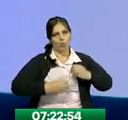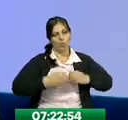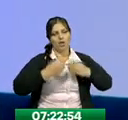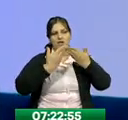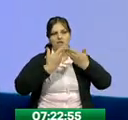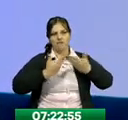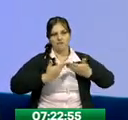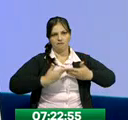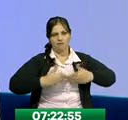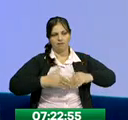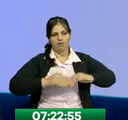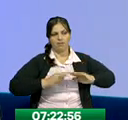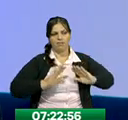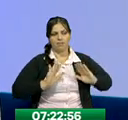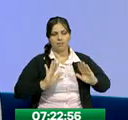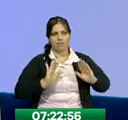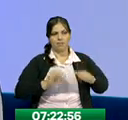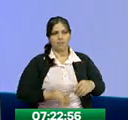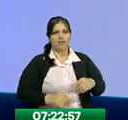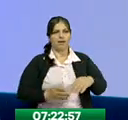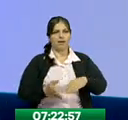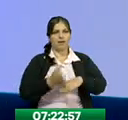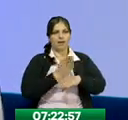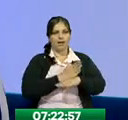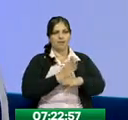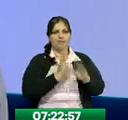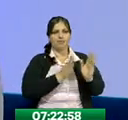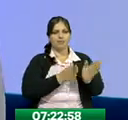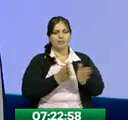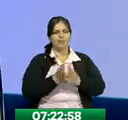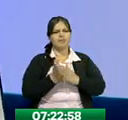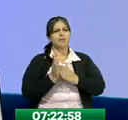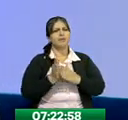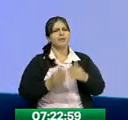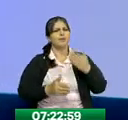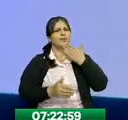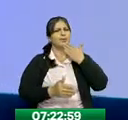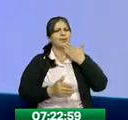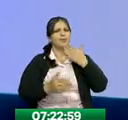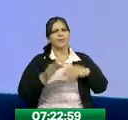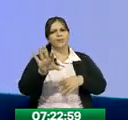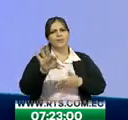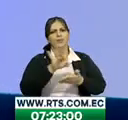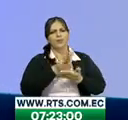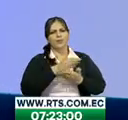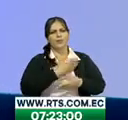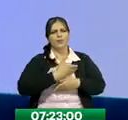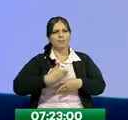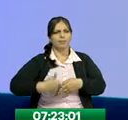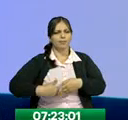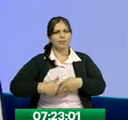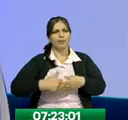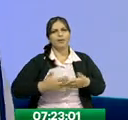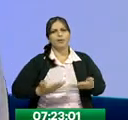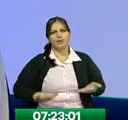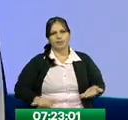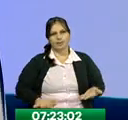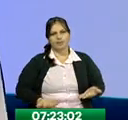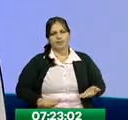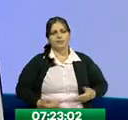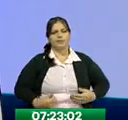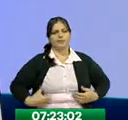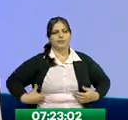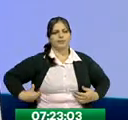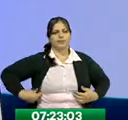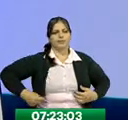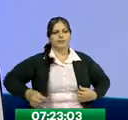habido una serie de acciones de protección en cuanto a las elecciones previas a la elección final de presidente, porque